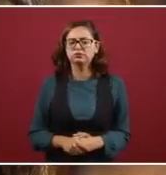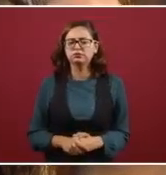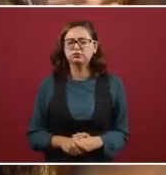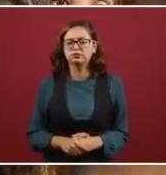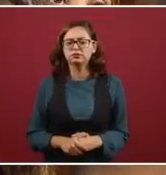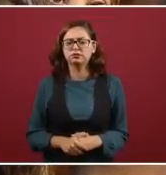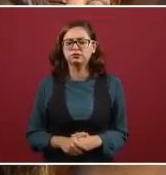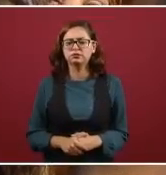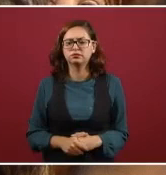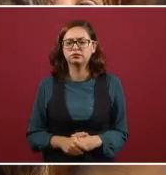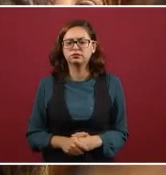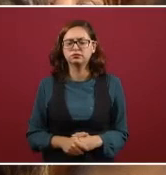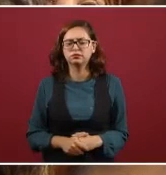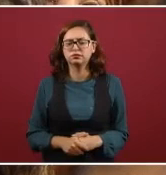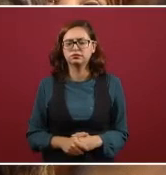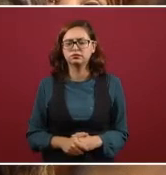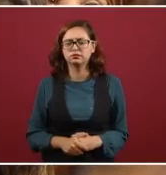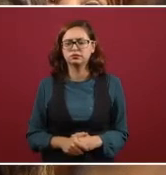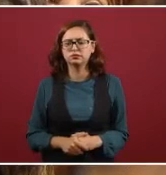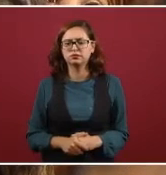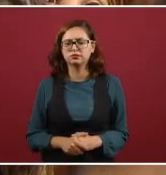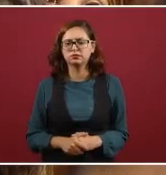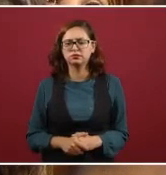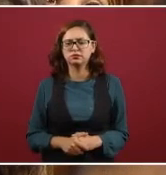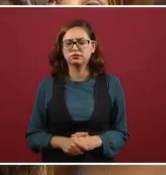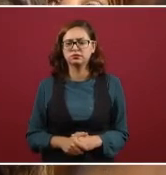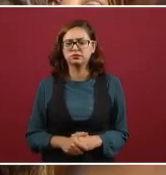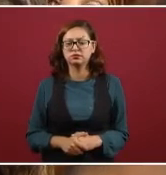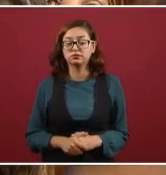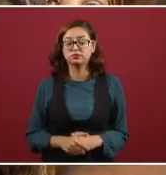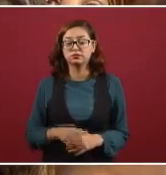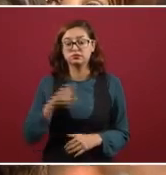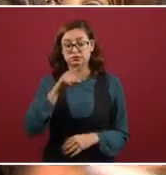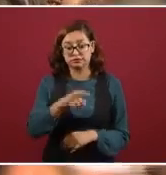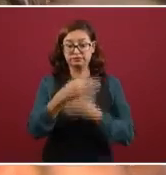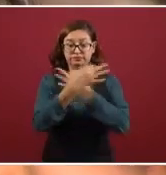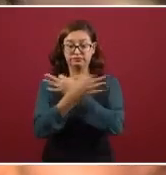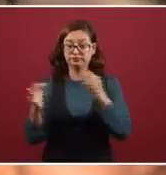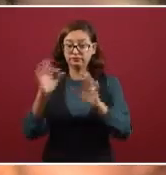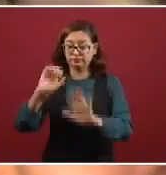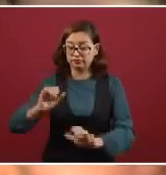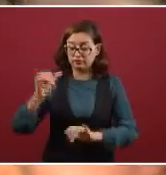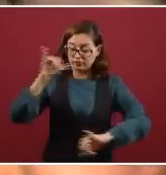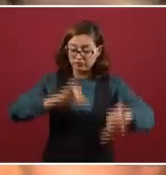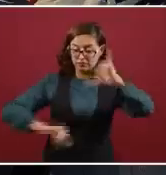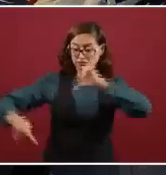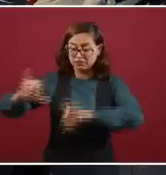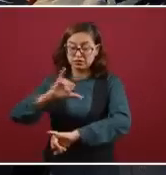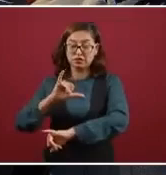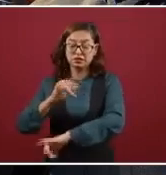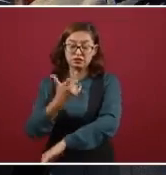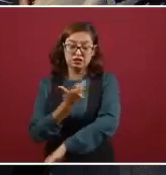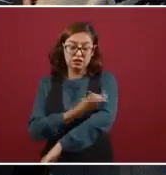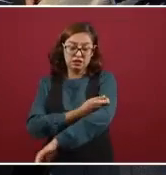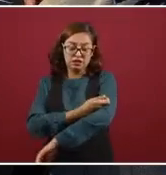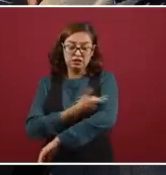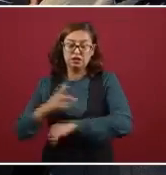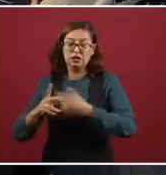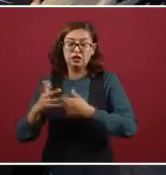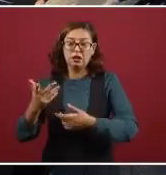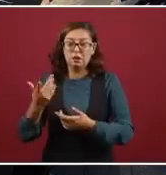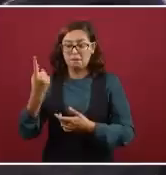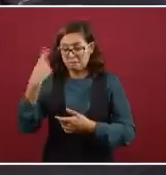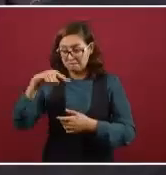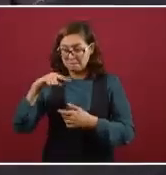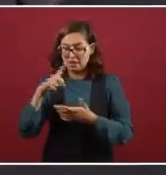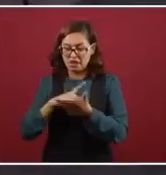recursos destinarlos en el laboratorio antidopaje que acaba de anunciar que ya cerró? Sí, puede ser. No, esto no.